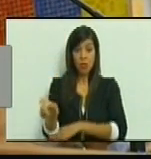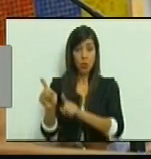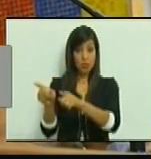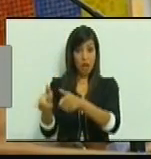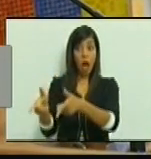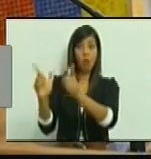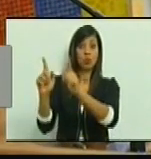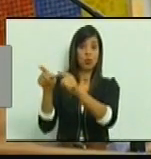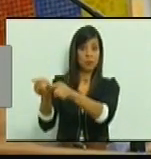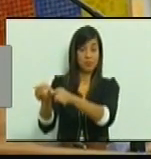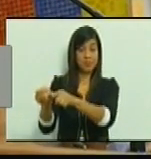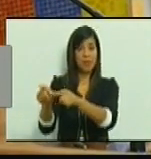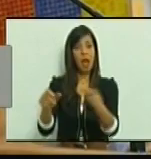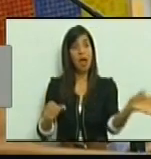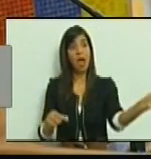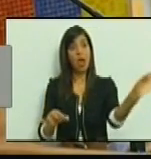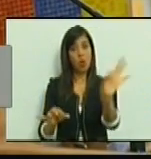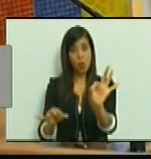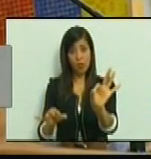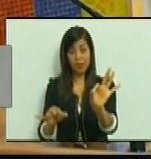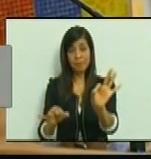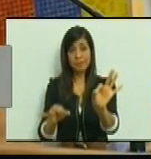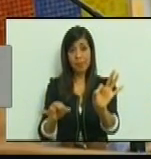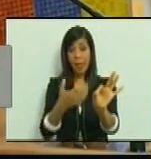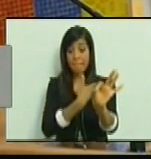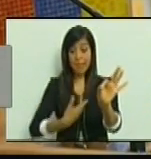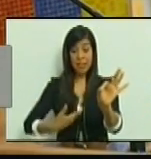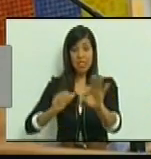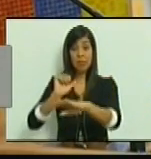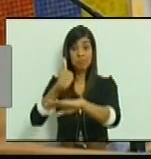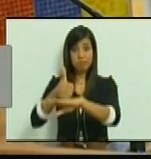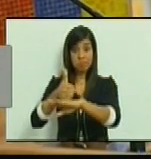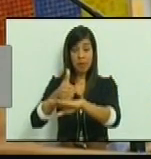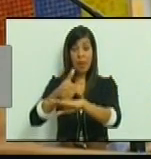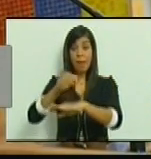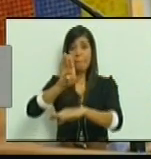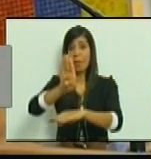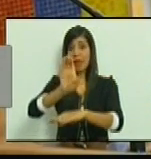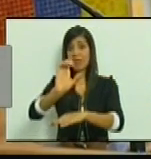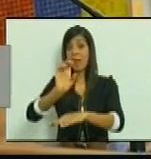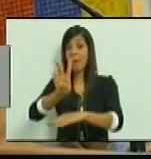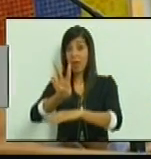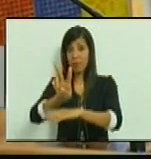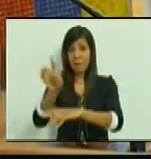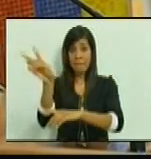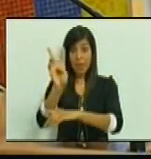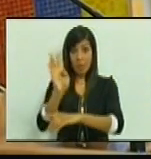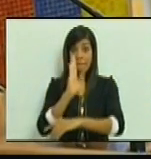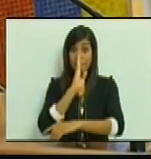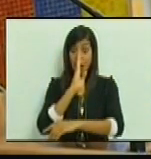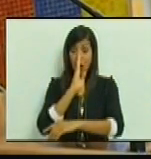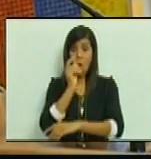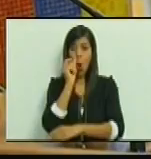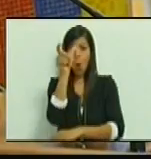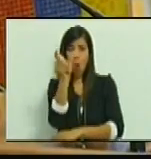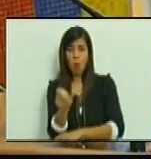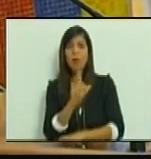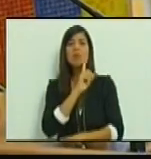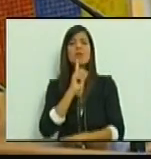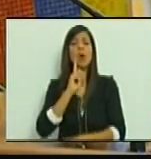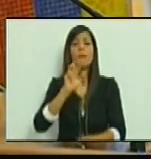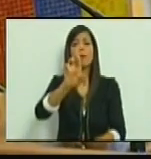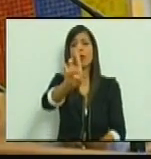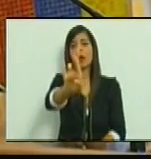Moros, la designación del presidente del Banco Central de Venezuela, ciudadano Ramón Augusto